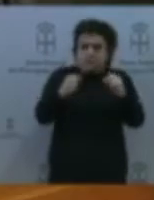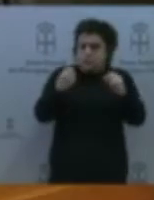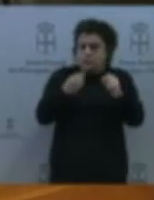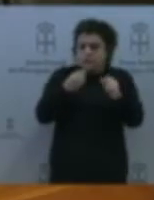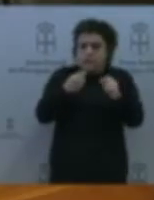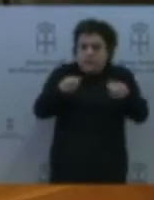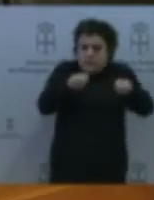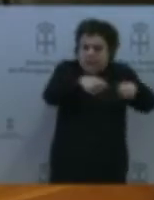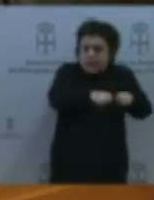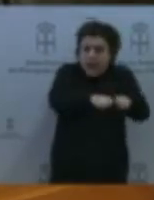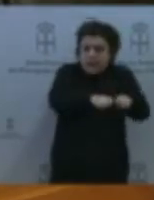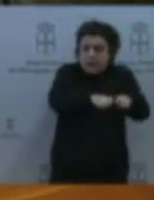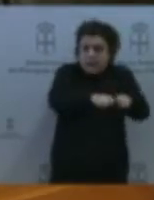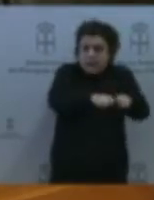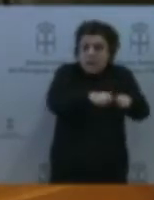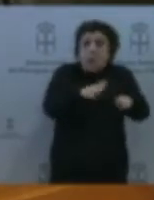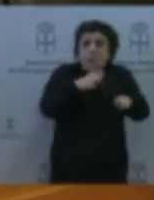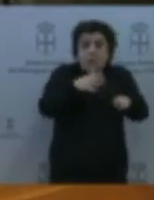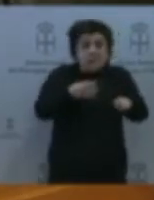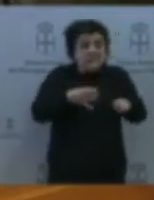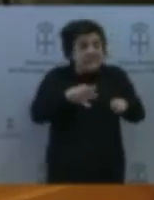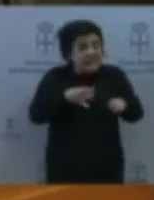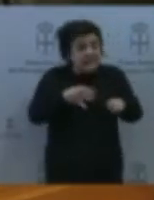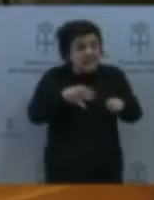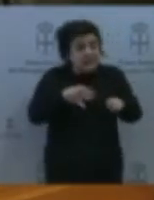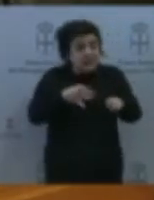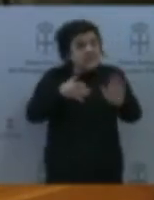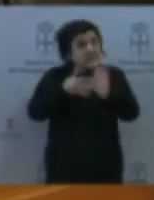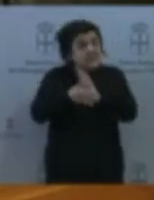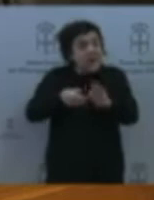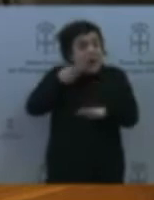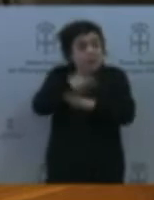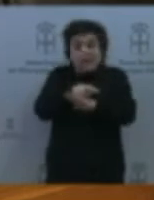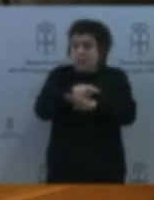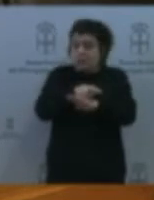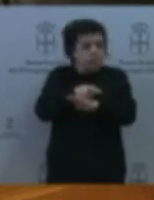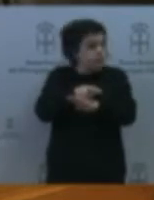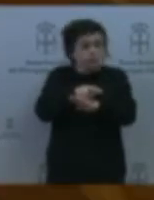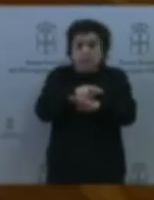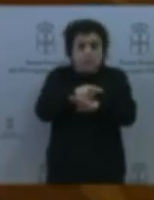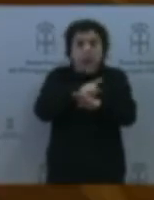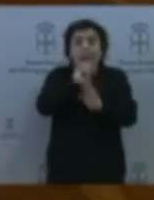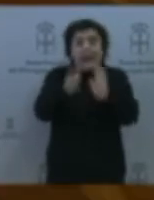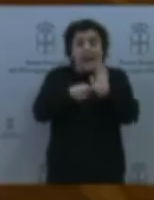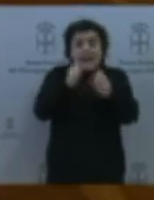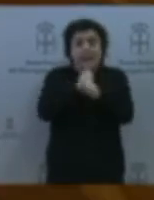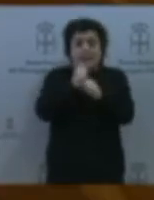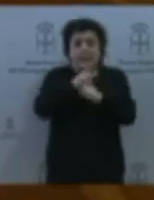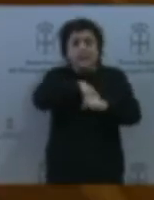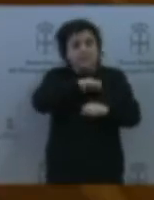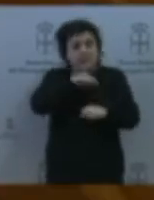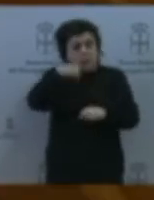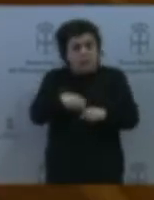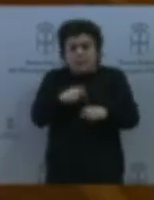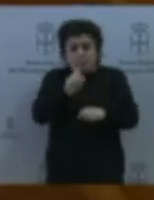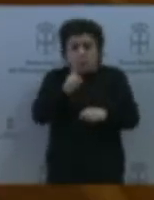sindicalización no es obligatoria, como usted sabe. Eso no existe en la legislación laboral española, aunque yo animo a los trabajadores a que se sindicalicen con sindicatos de